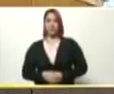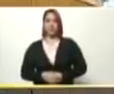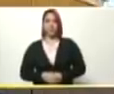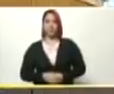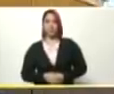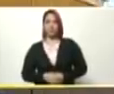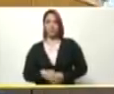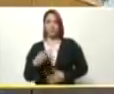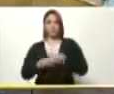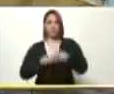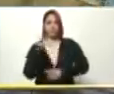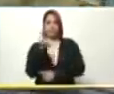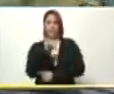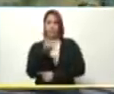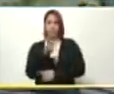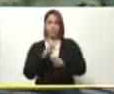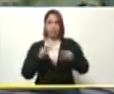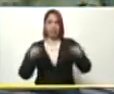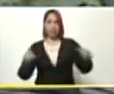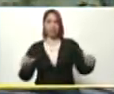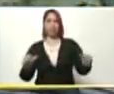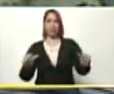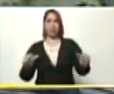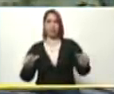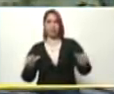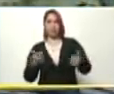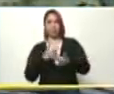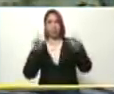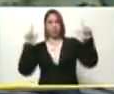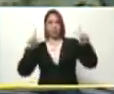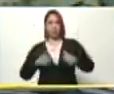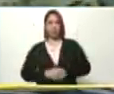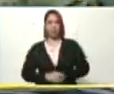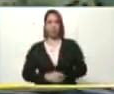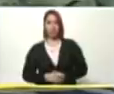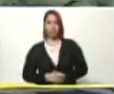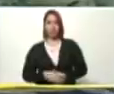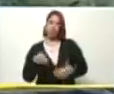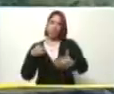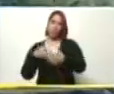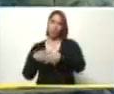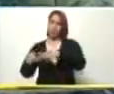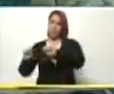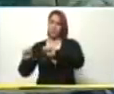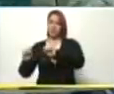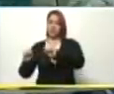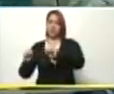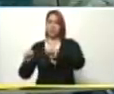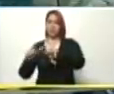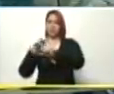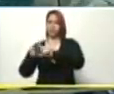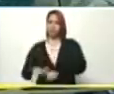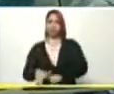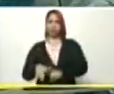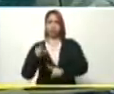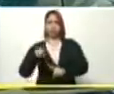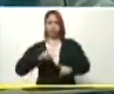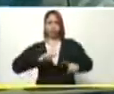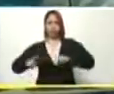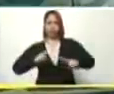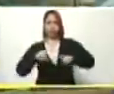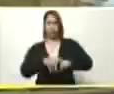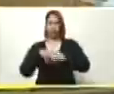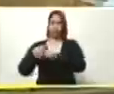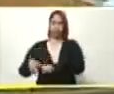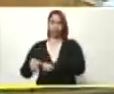Y hagan de Venezuela un territorio inexpugnable para imperialismos, colonialismos y oligarquías de